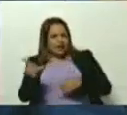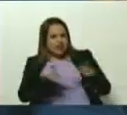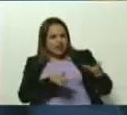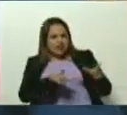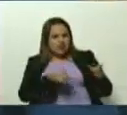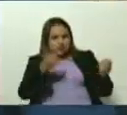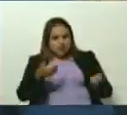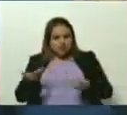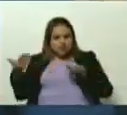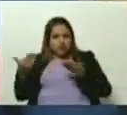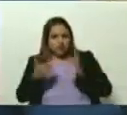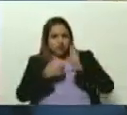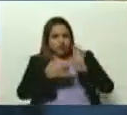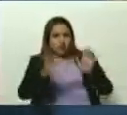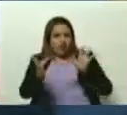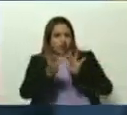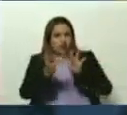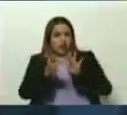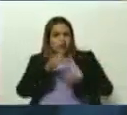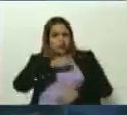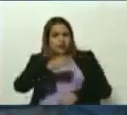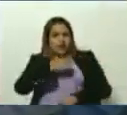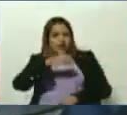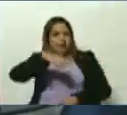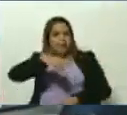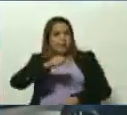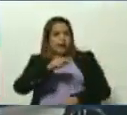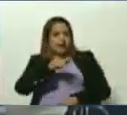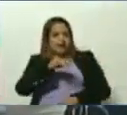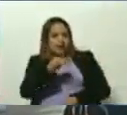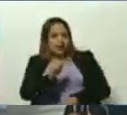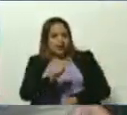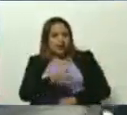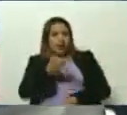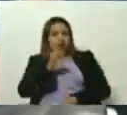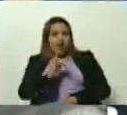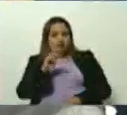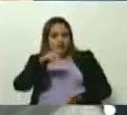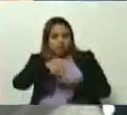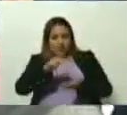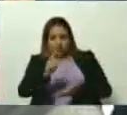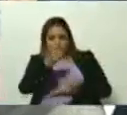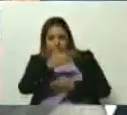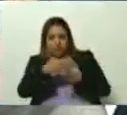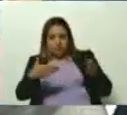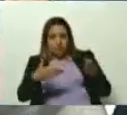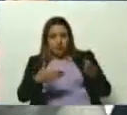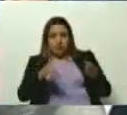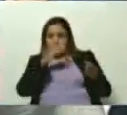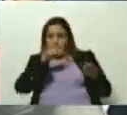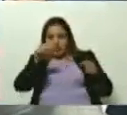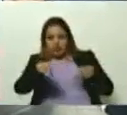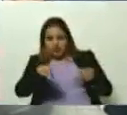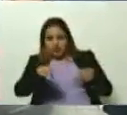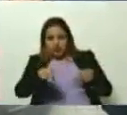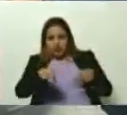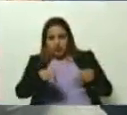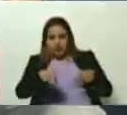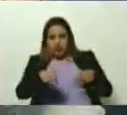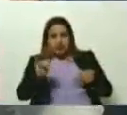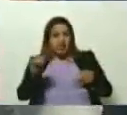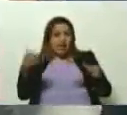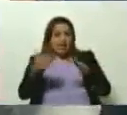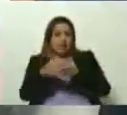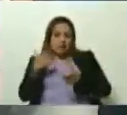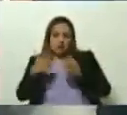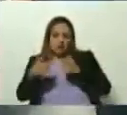vamos precisamente a dar un pase con nuestra compañera María Gabriela Rodríguez, que estaba presente en la primera parte del programa y que ya no está ahorita, y ya su club de fan me está